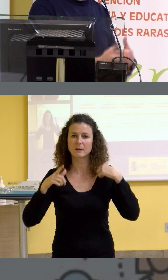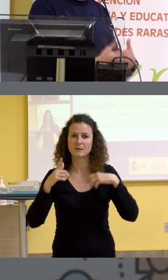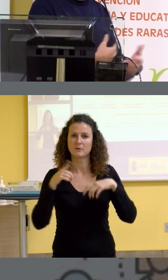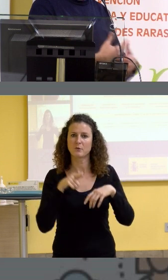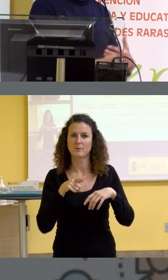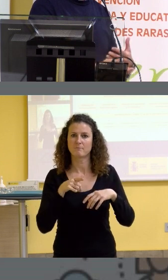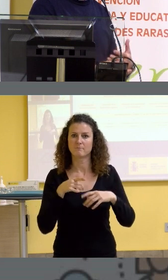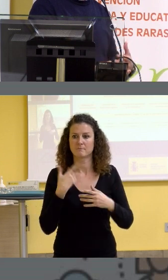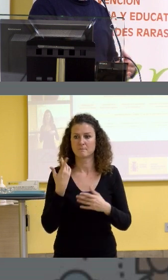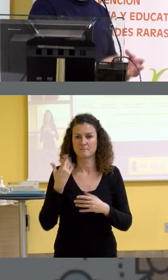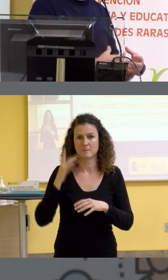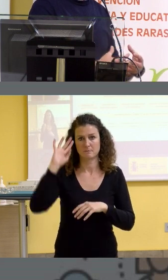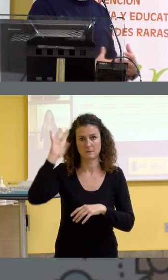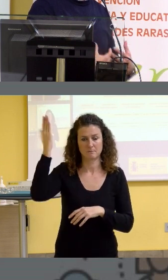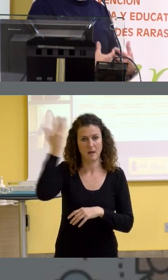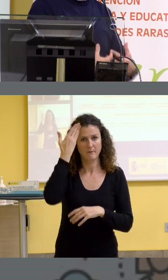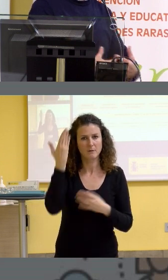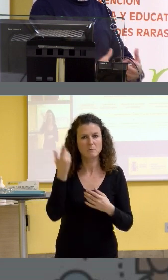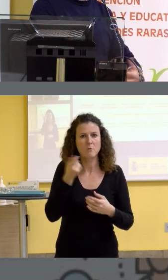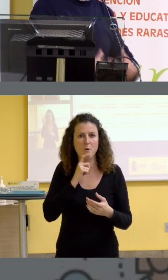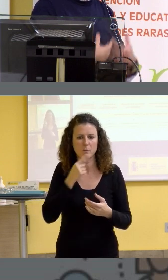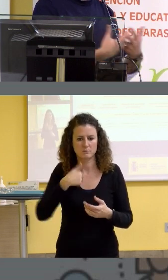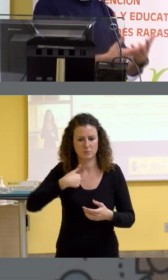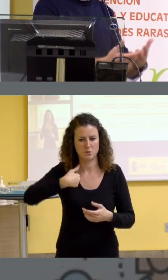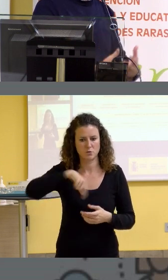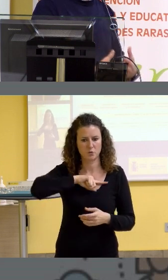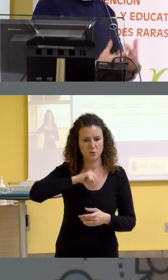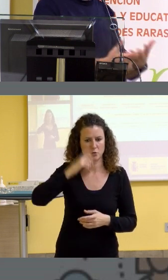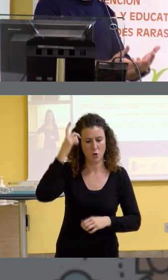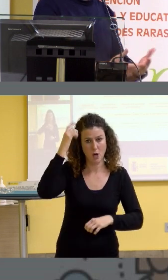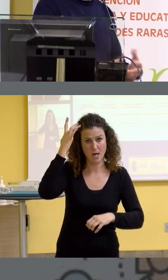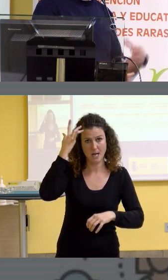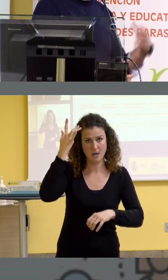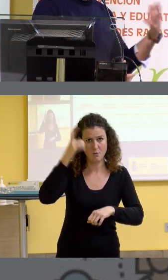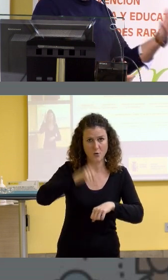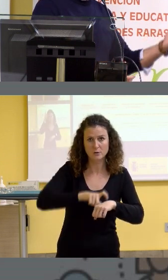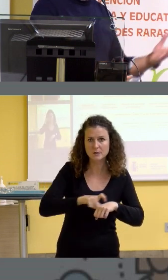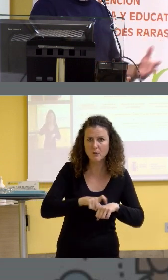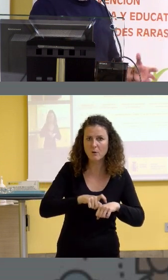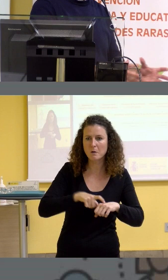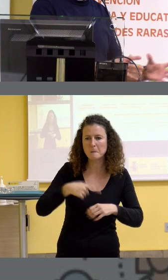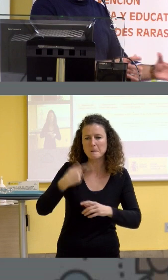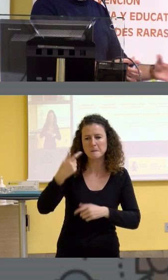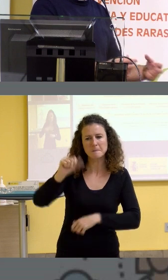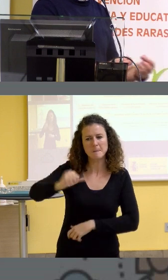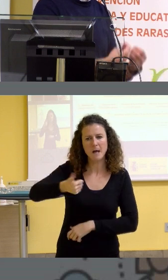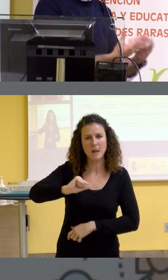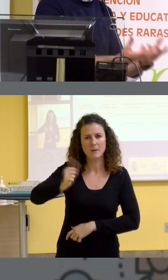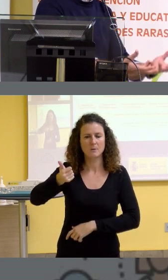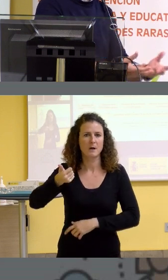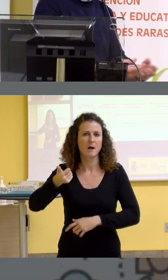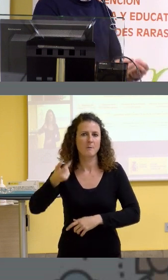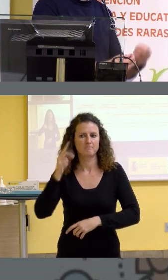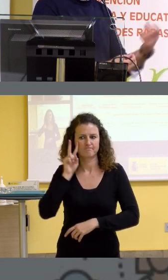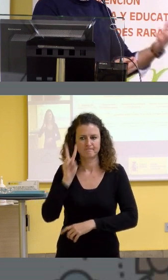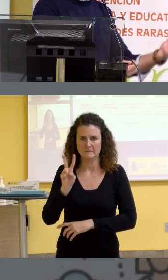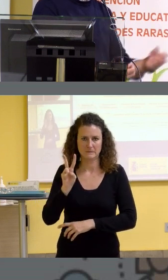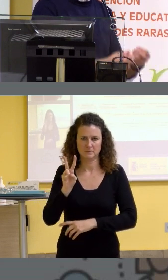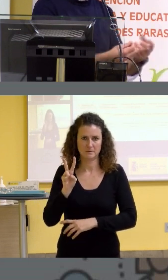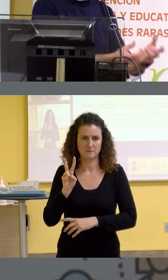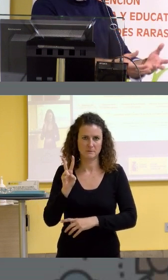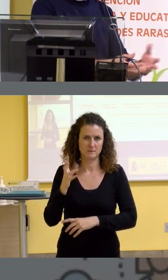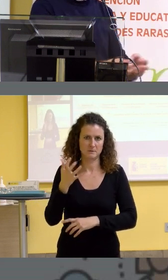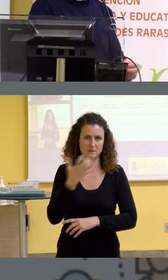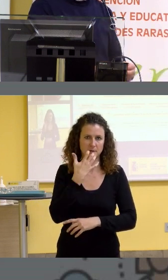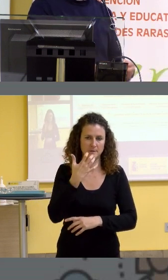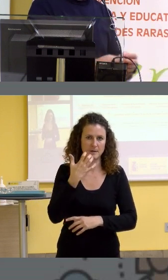que funciona o disfunciona. Cuando como neuropsicólogos evaluamos el control de impulsos o la perseveración, lo podemos observar tanto en